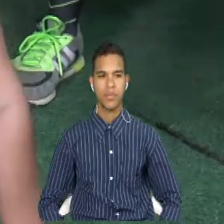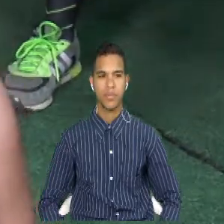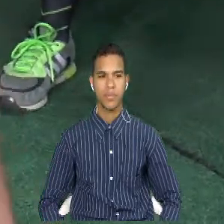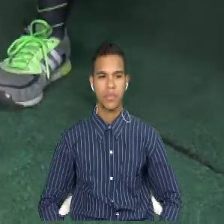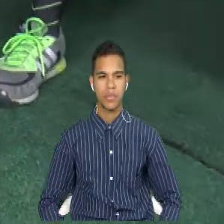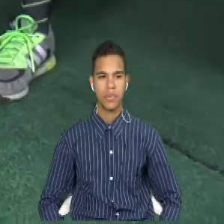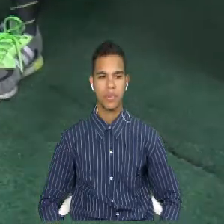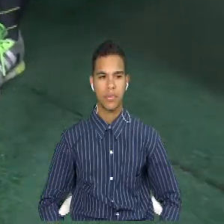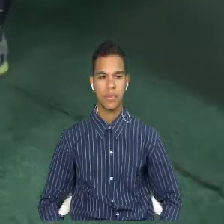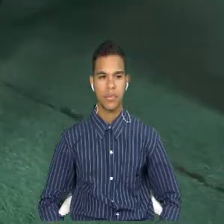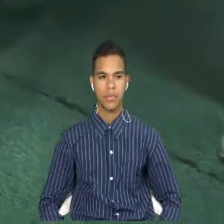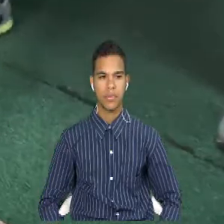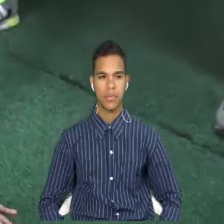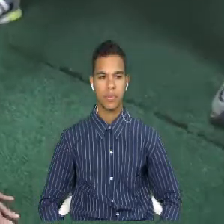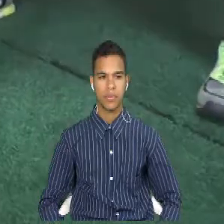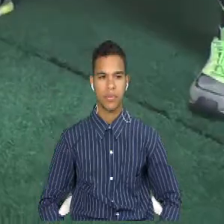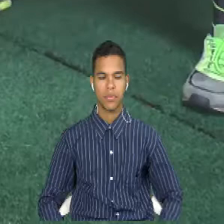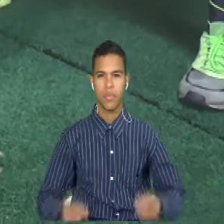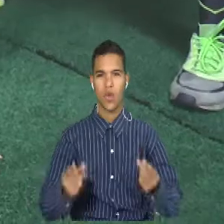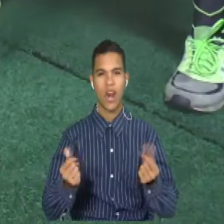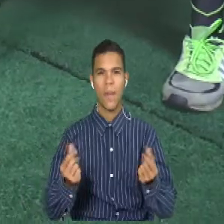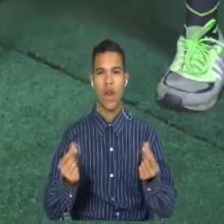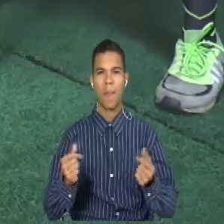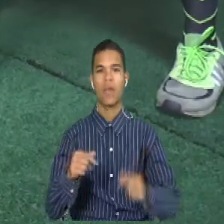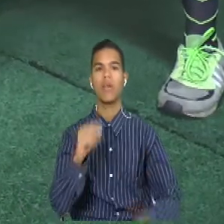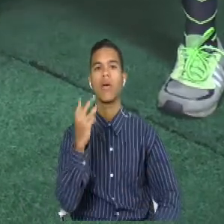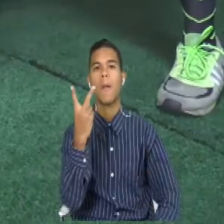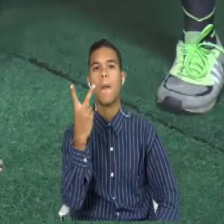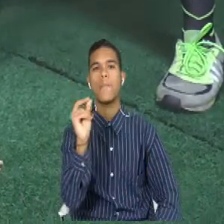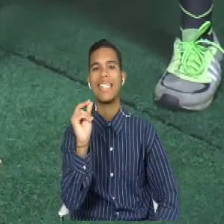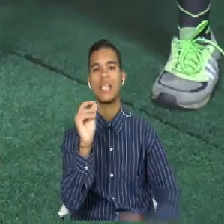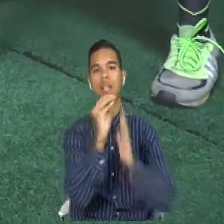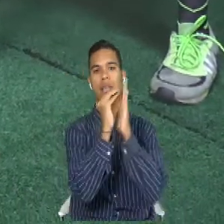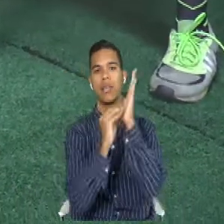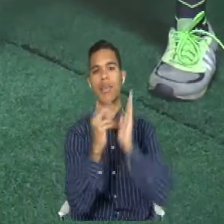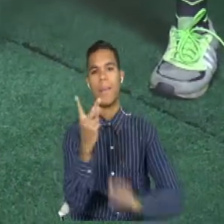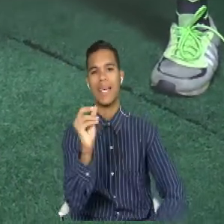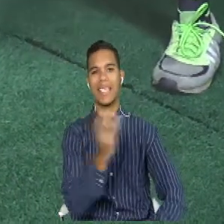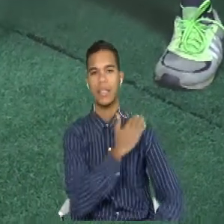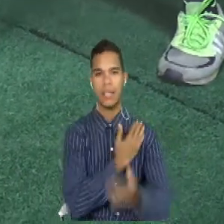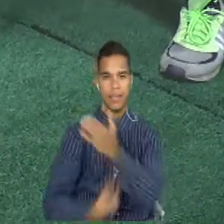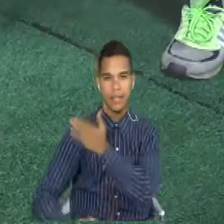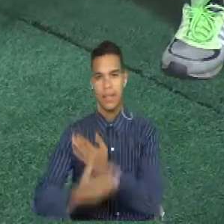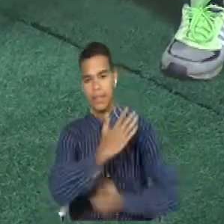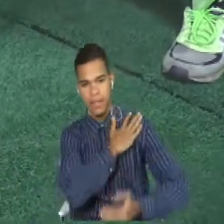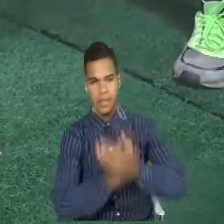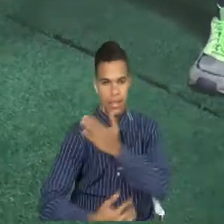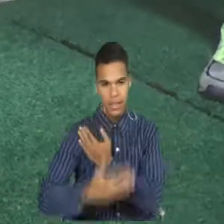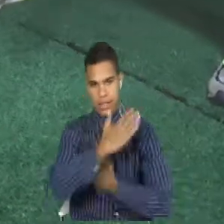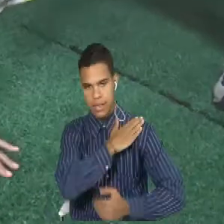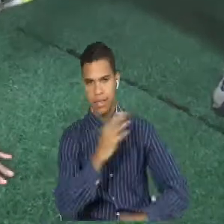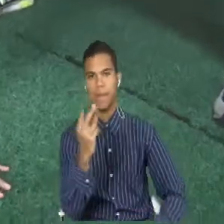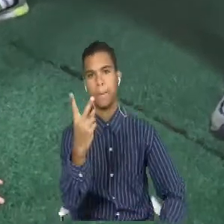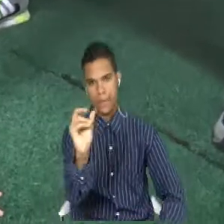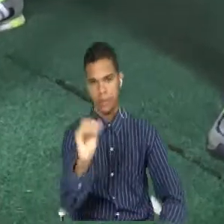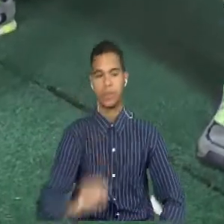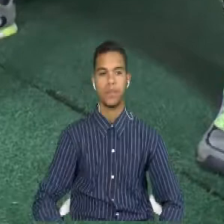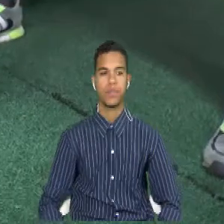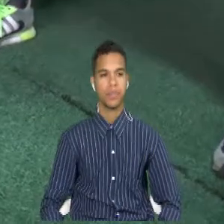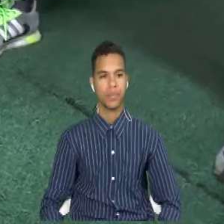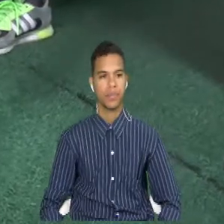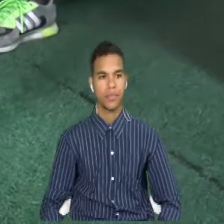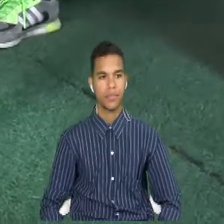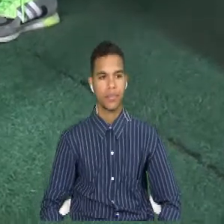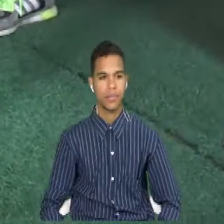ahora más rápido, vamos a hacer 20, 4, 5, sigue, 10, vamos, sigue, 12,